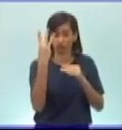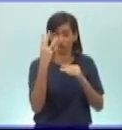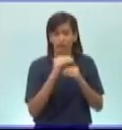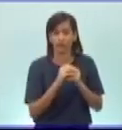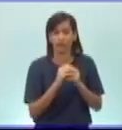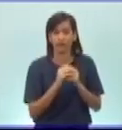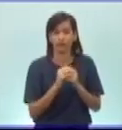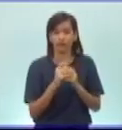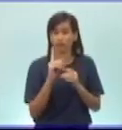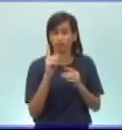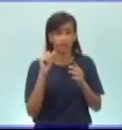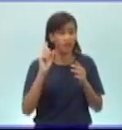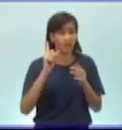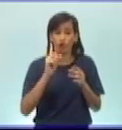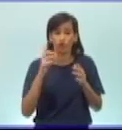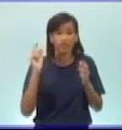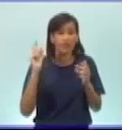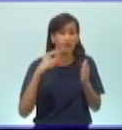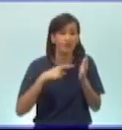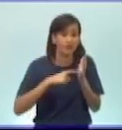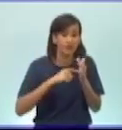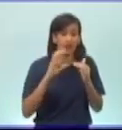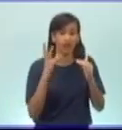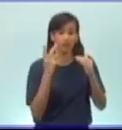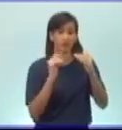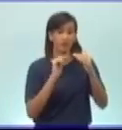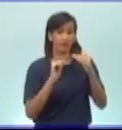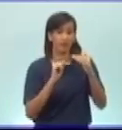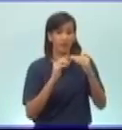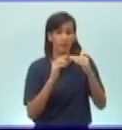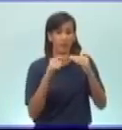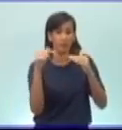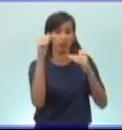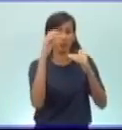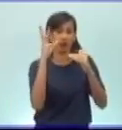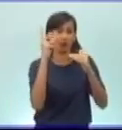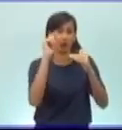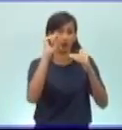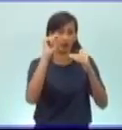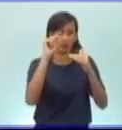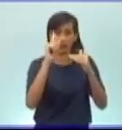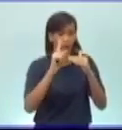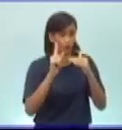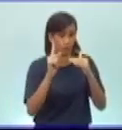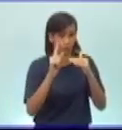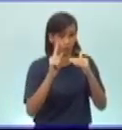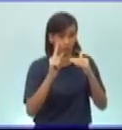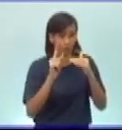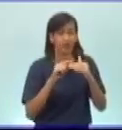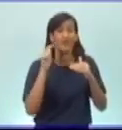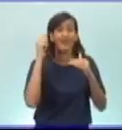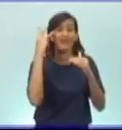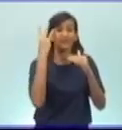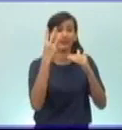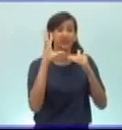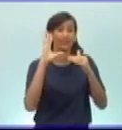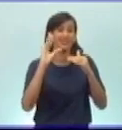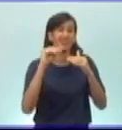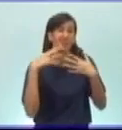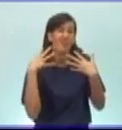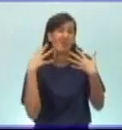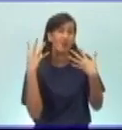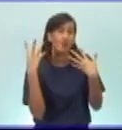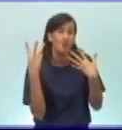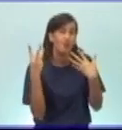por el exponente, sino que se multiplica la base tantas veces como le indica el exponente. Por lo tanto, decimos que